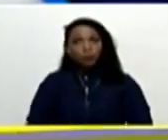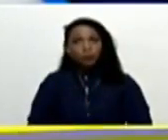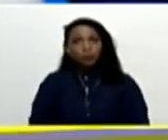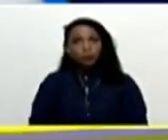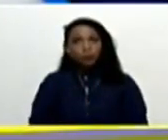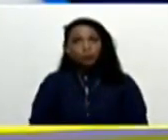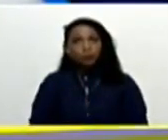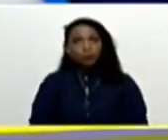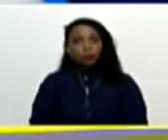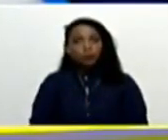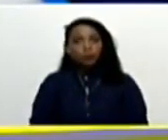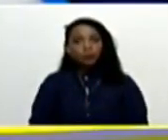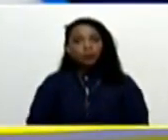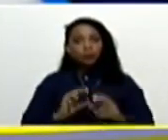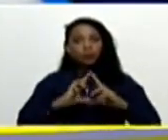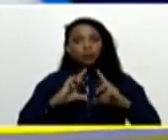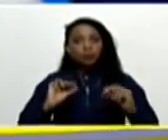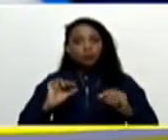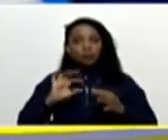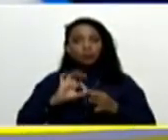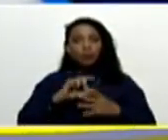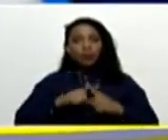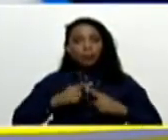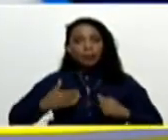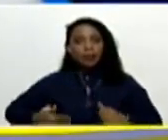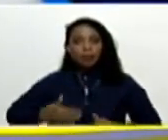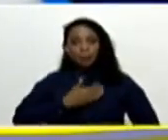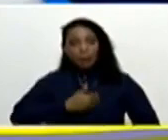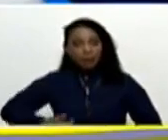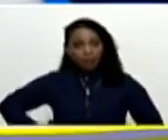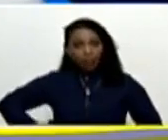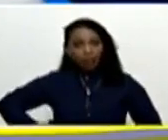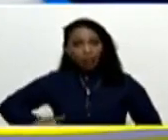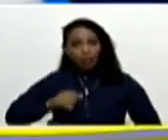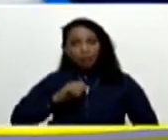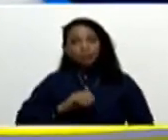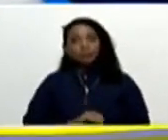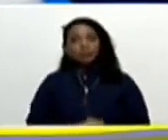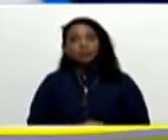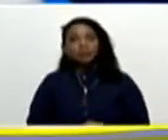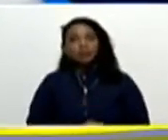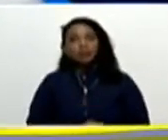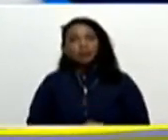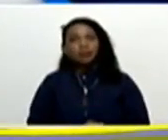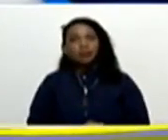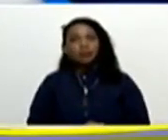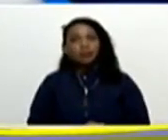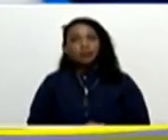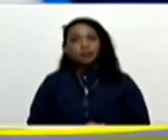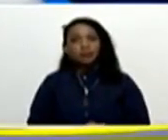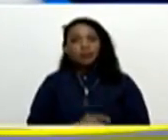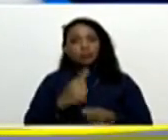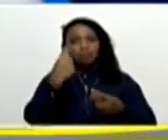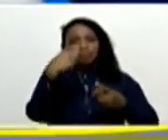con Sandino, con Celedón, con Estrada, con Andrés Castro,